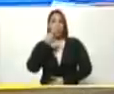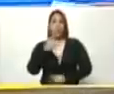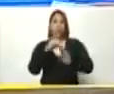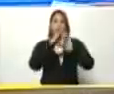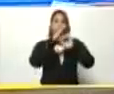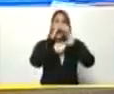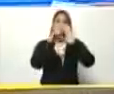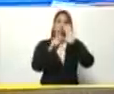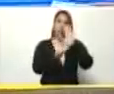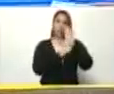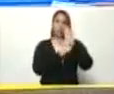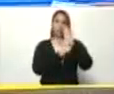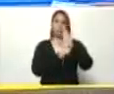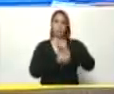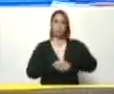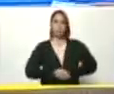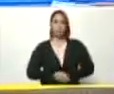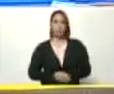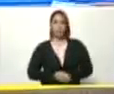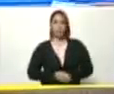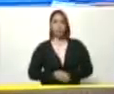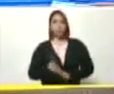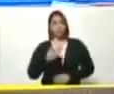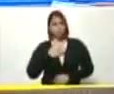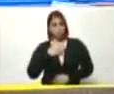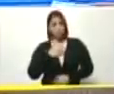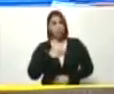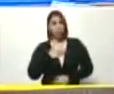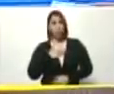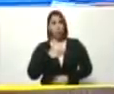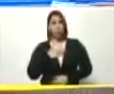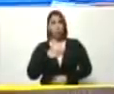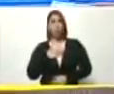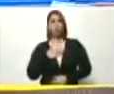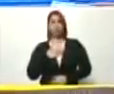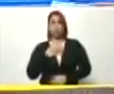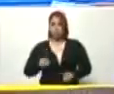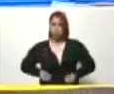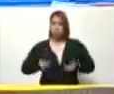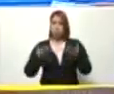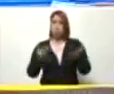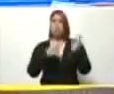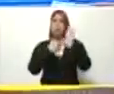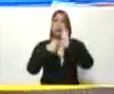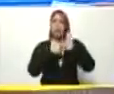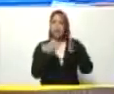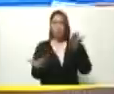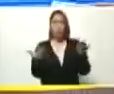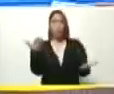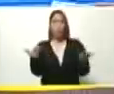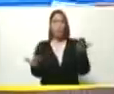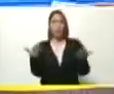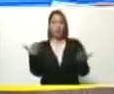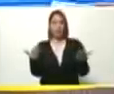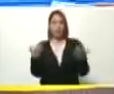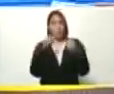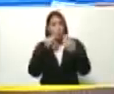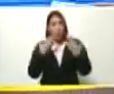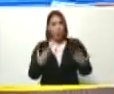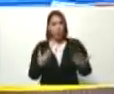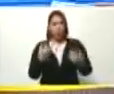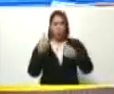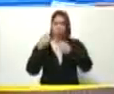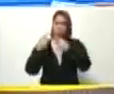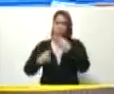constitucional. Y yo me traigo ese ejemplo para compararlo, bueno, con el resto